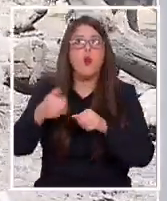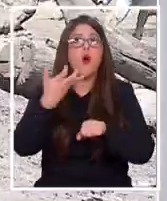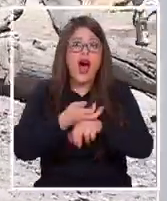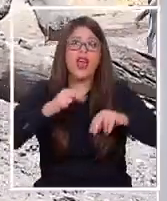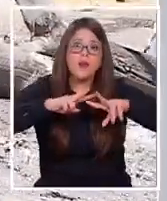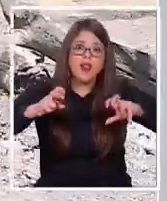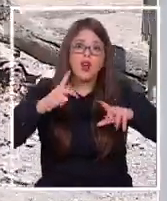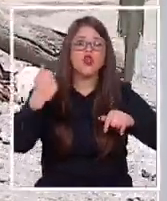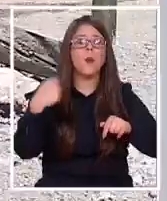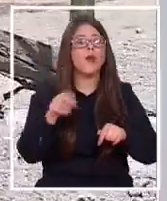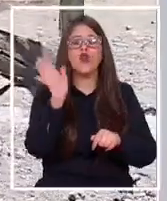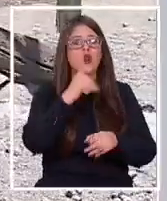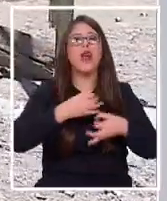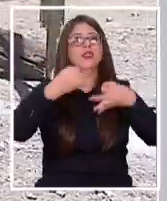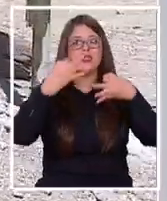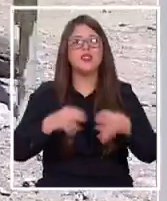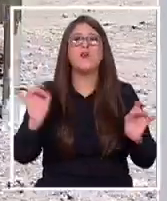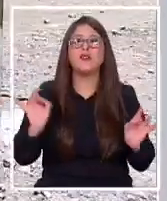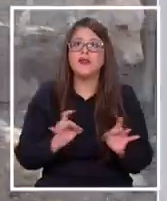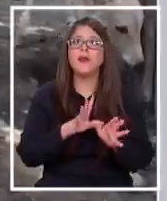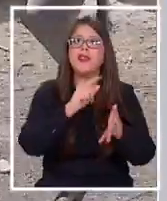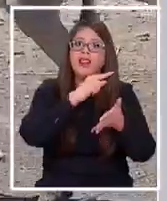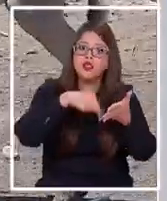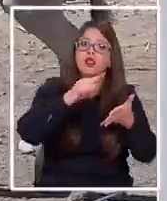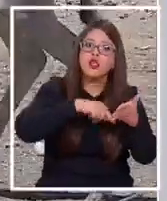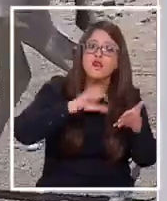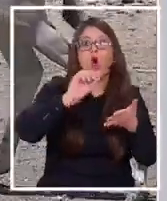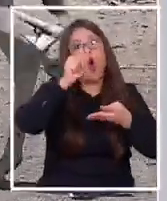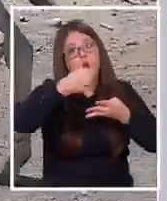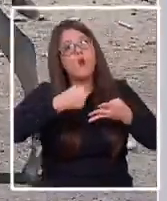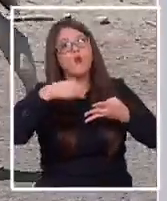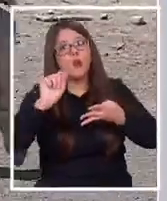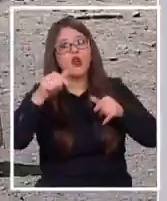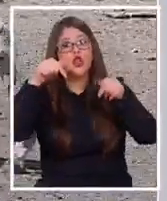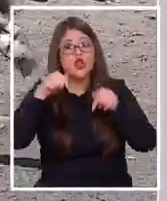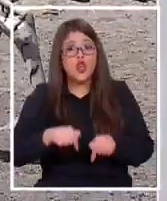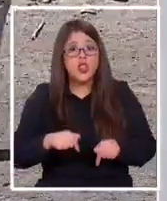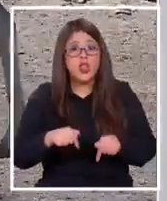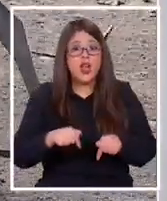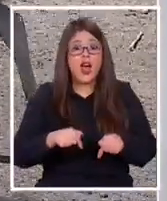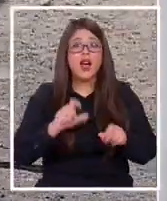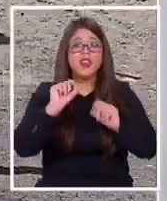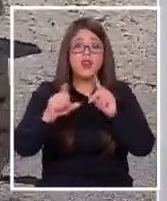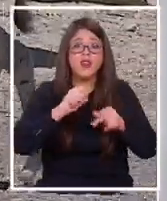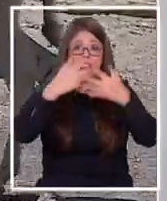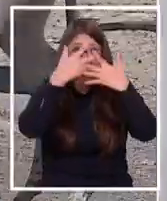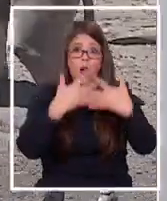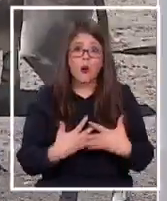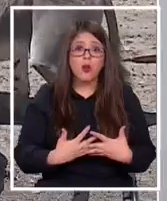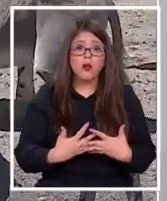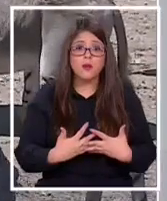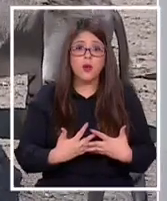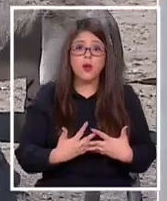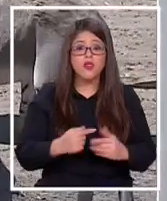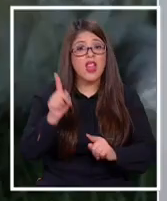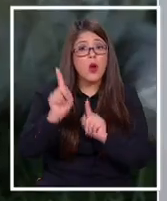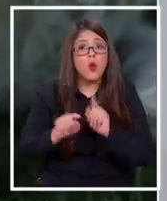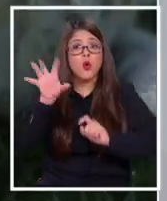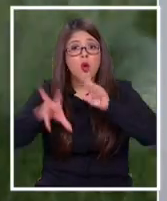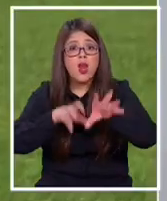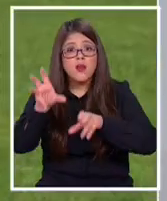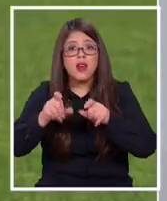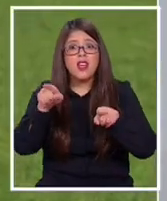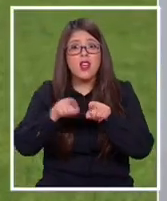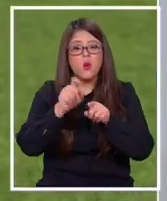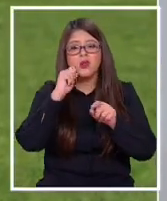como para poder afirmar si sirve o no. Hoy día los anticuerpos monoclonales están ahí en el límite de